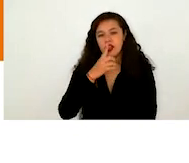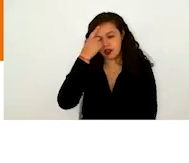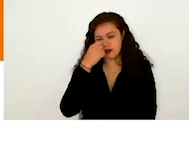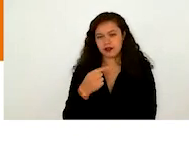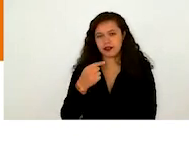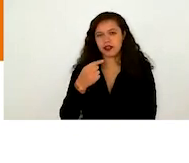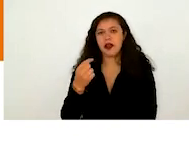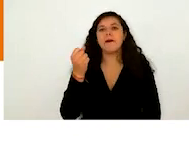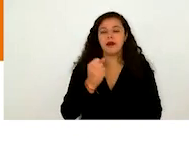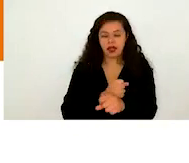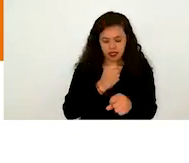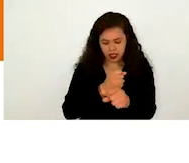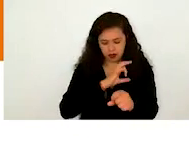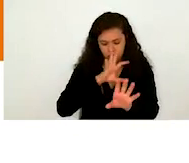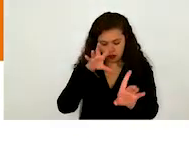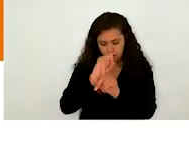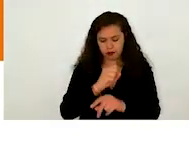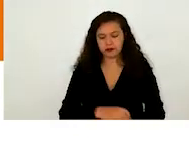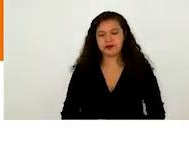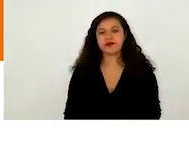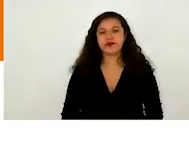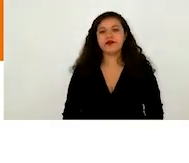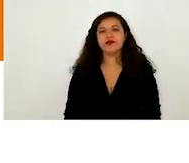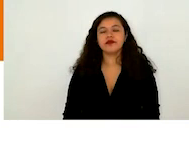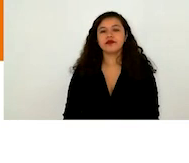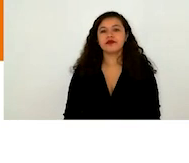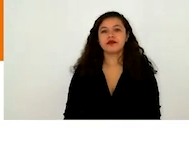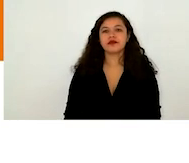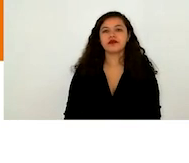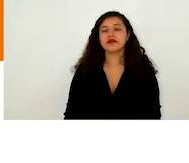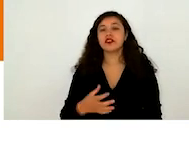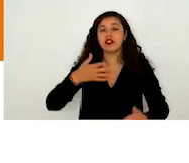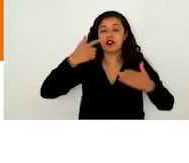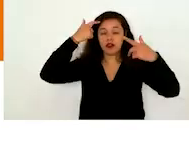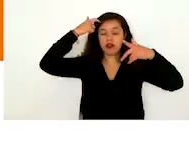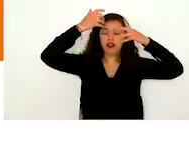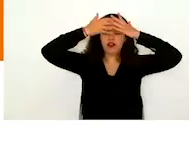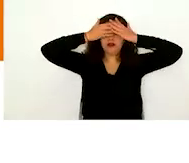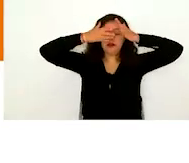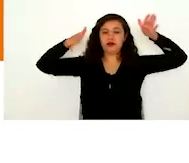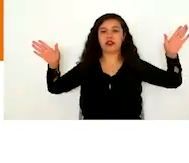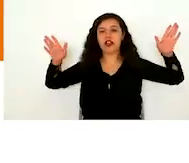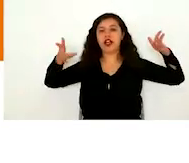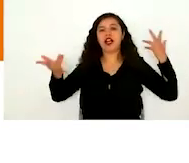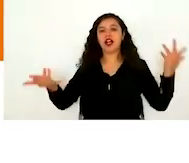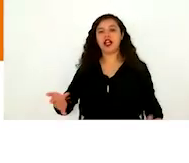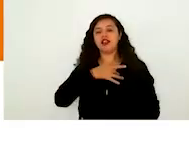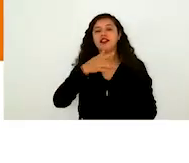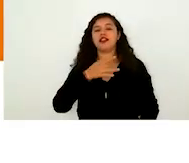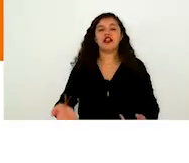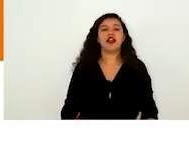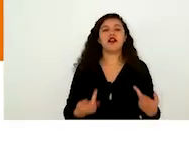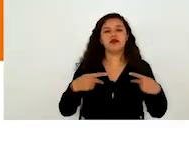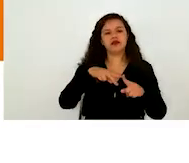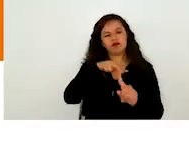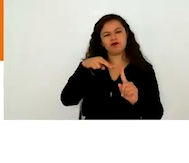ok el otro punto sería otra condición sería abrir la mente y ser receptivos a las sensaciones percepciones y sentimientos personales